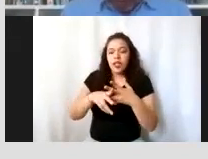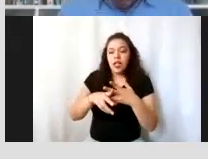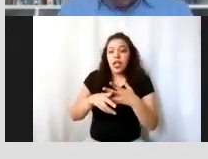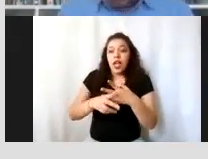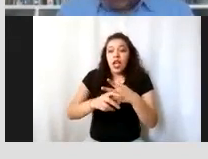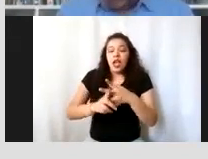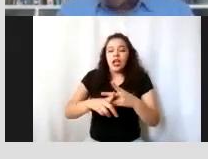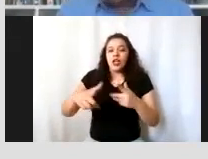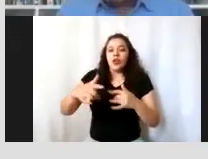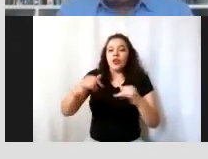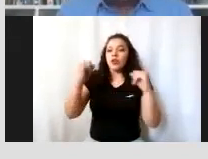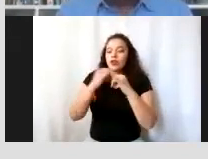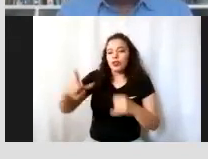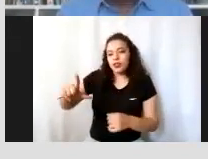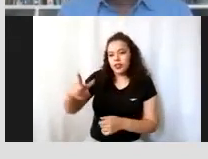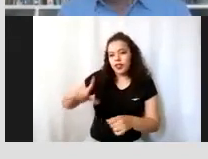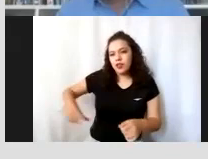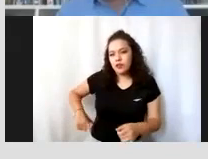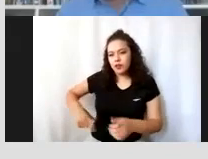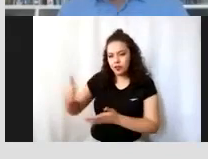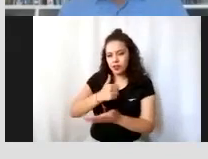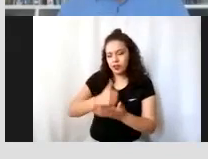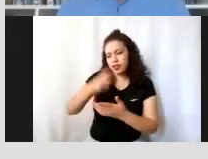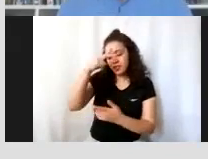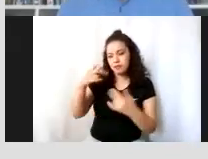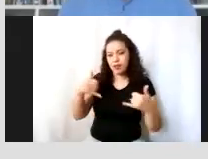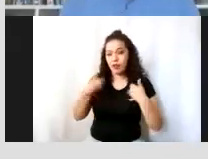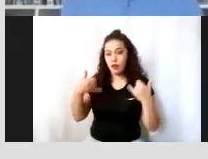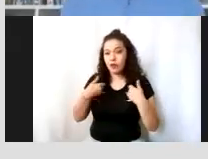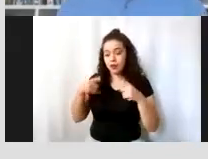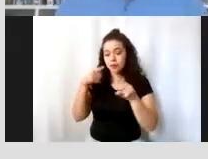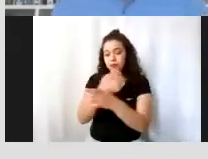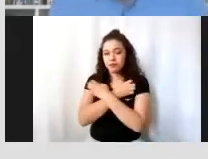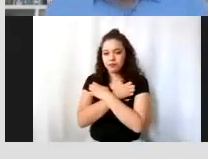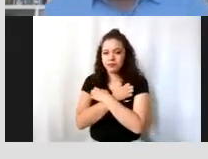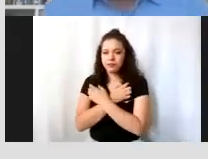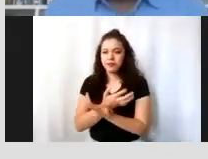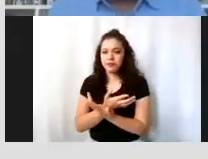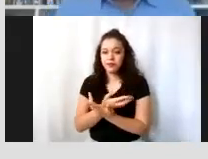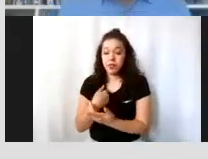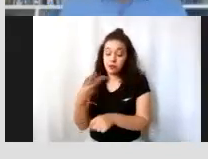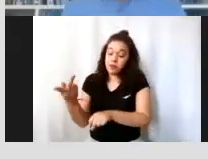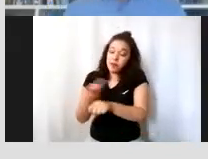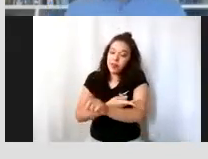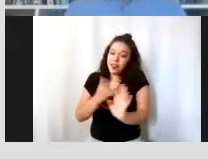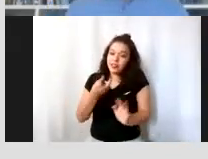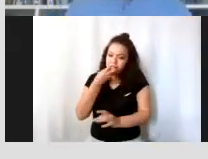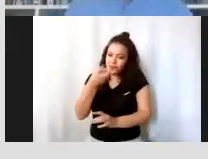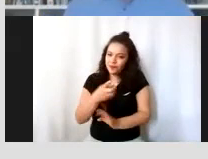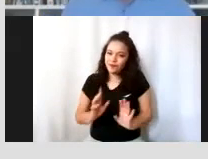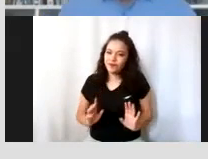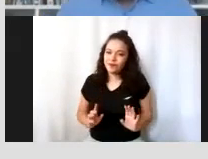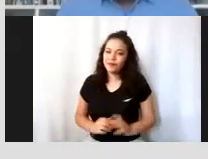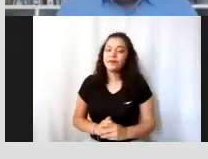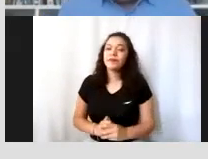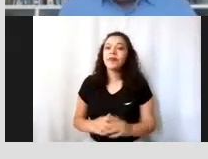México que se dedicaba a temas educativos con adolescentes. Ahí te digo porque me pasó. De repente,